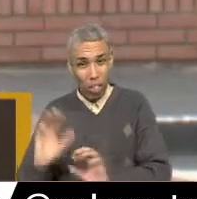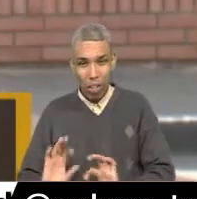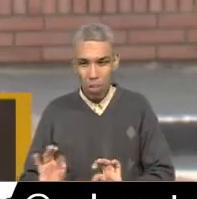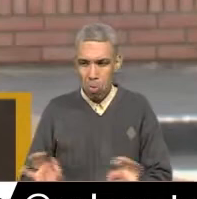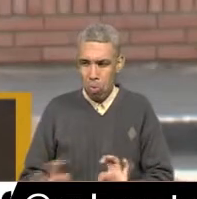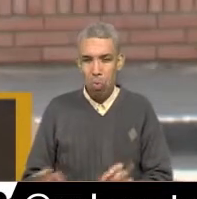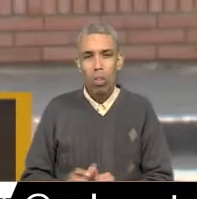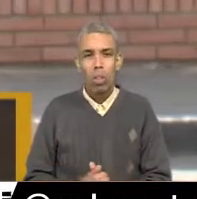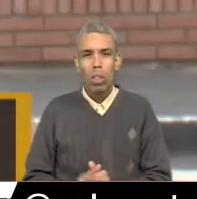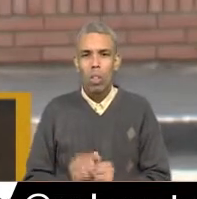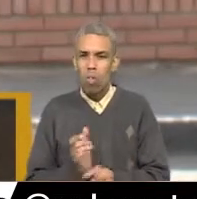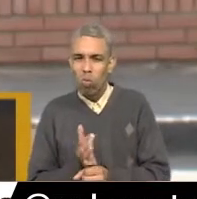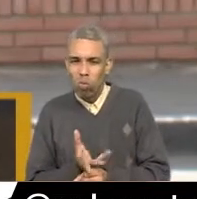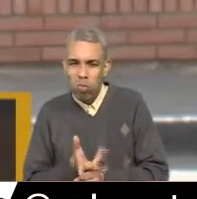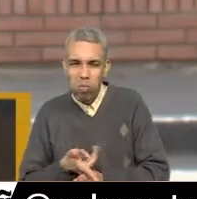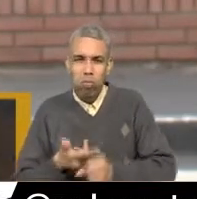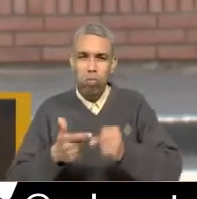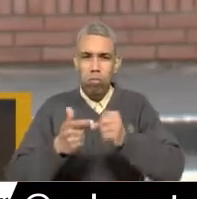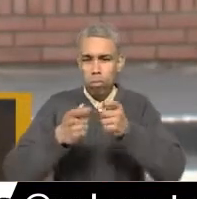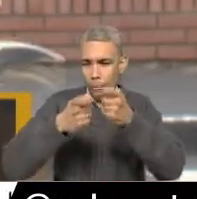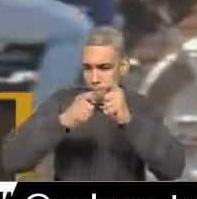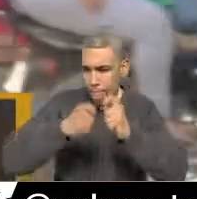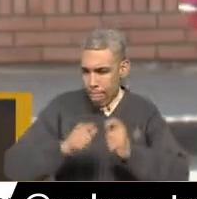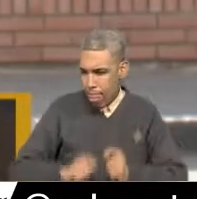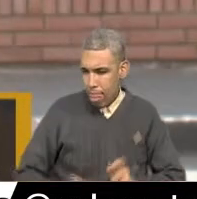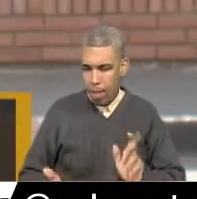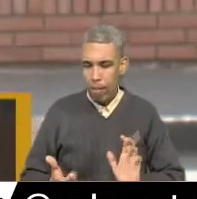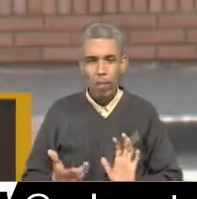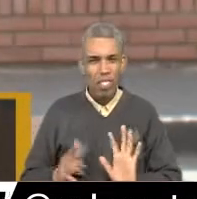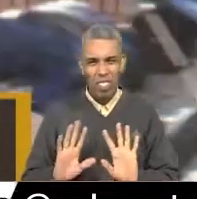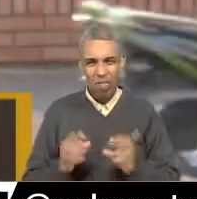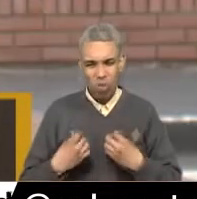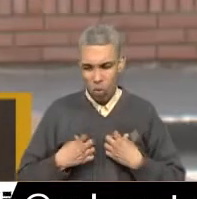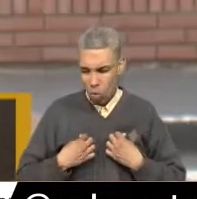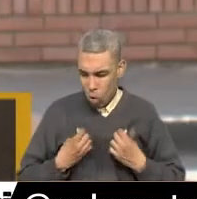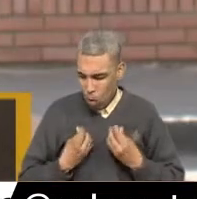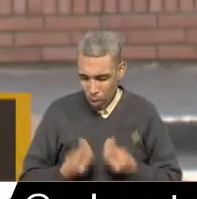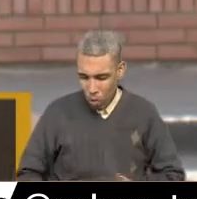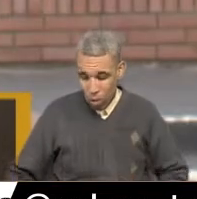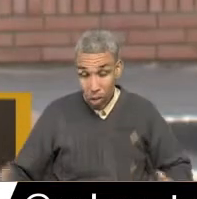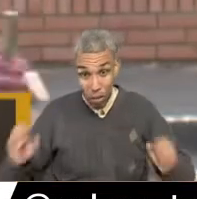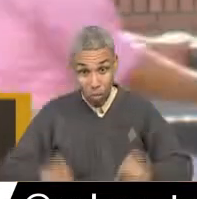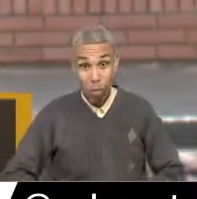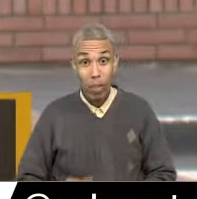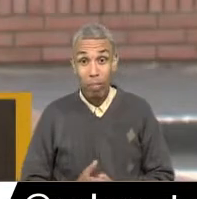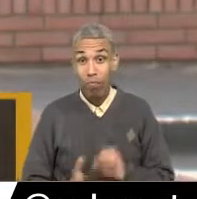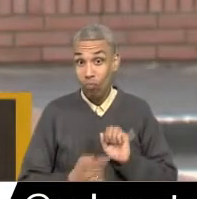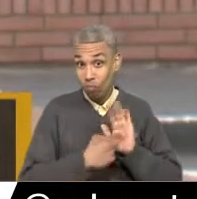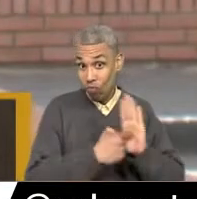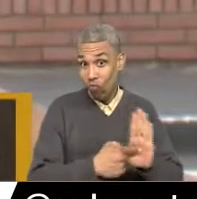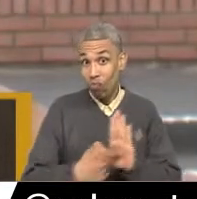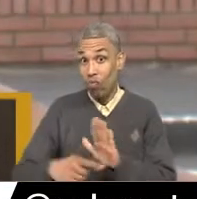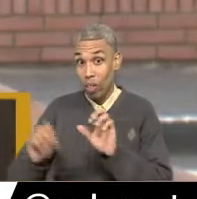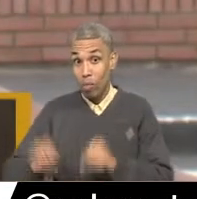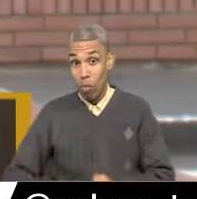de artesanías, bisutería, todo esto salga a mostrar sus